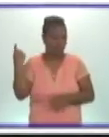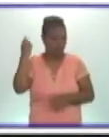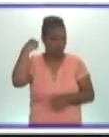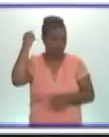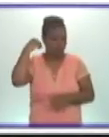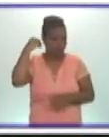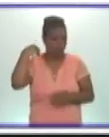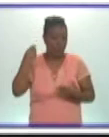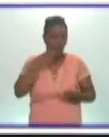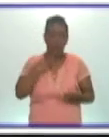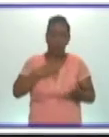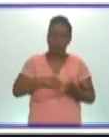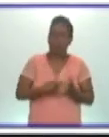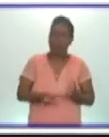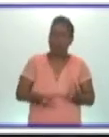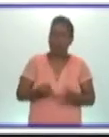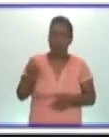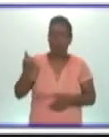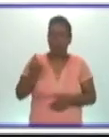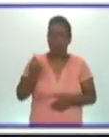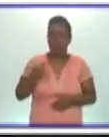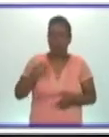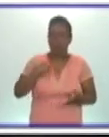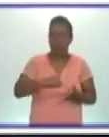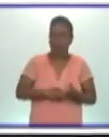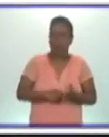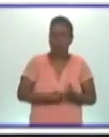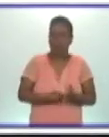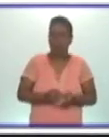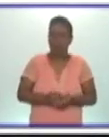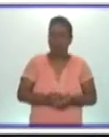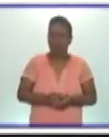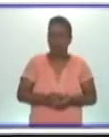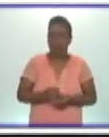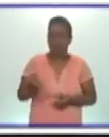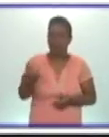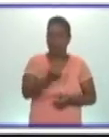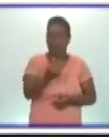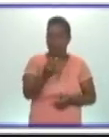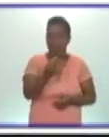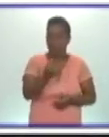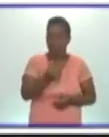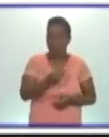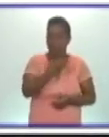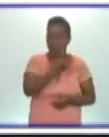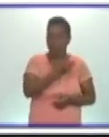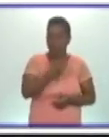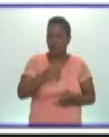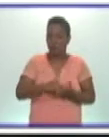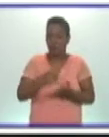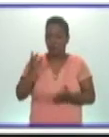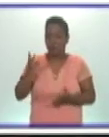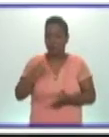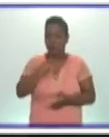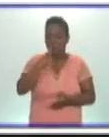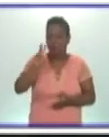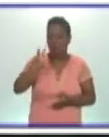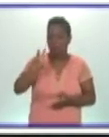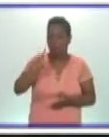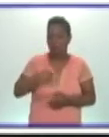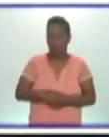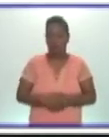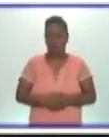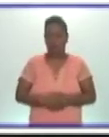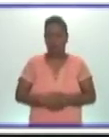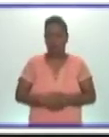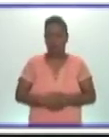multiplicar monomios. Primero se multiplican los coeficientes. 4 por 3,